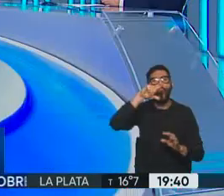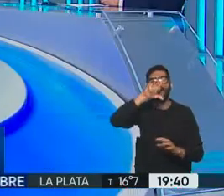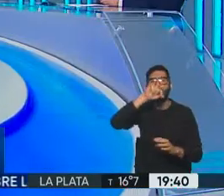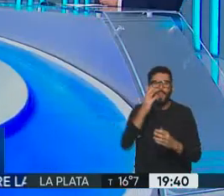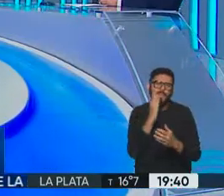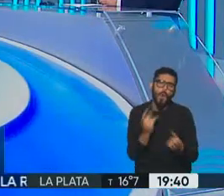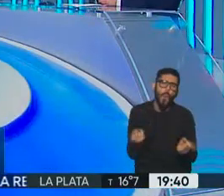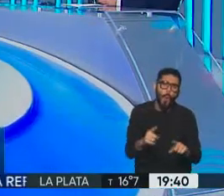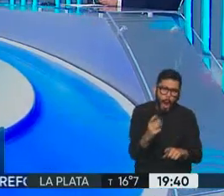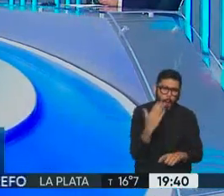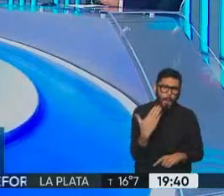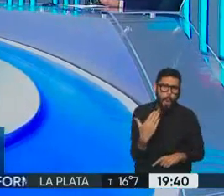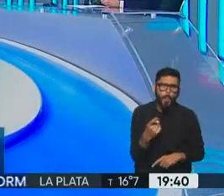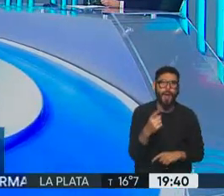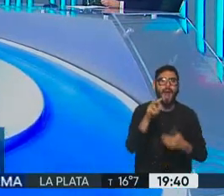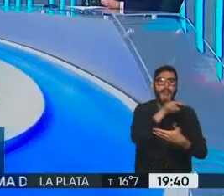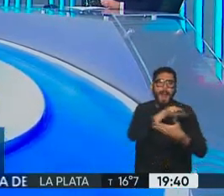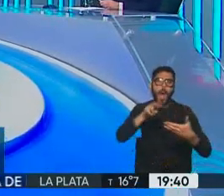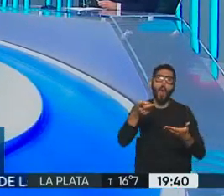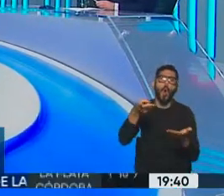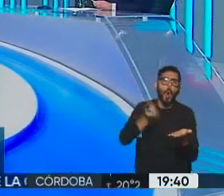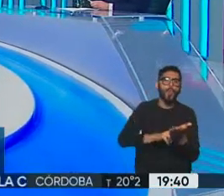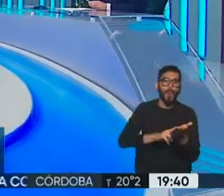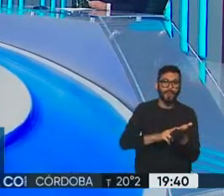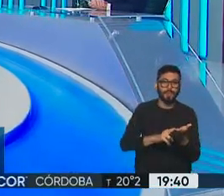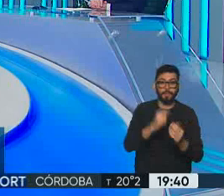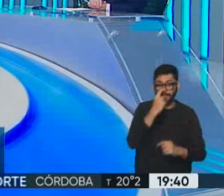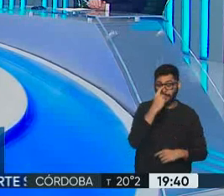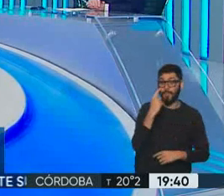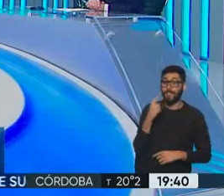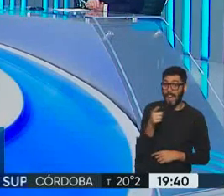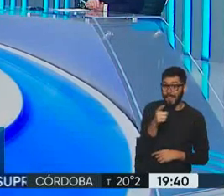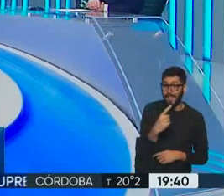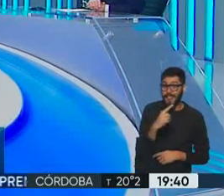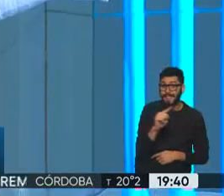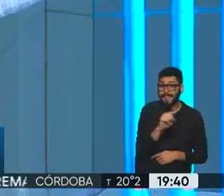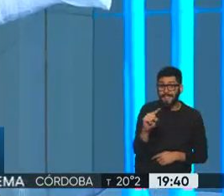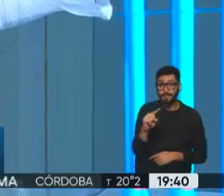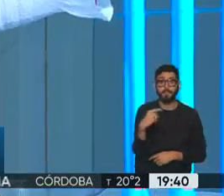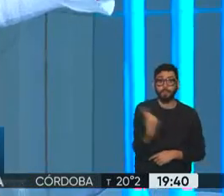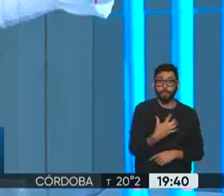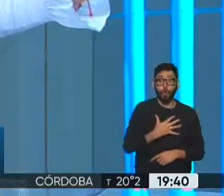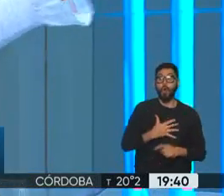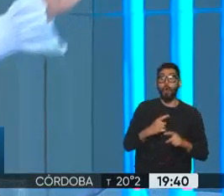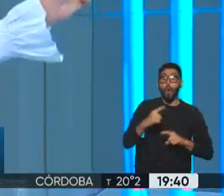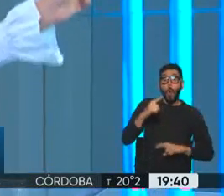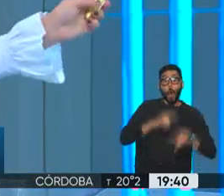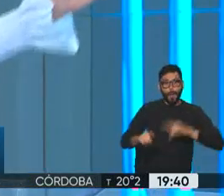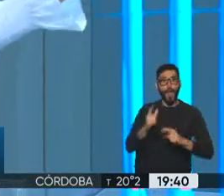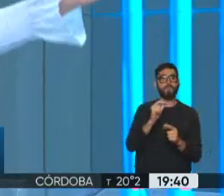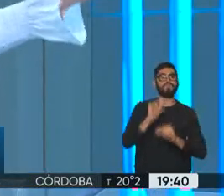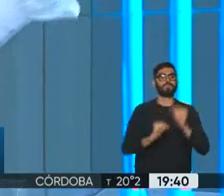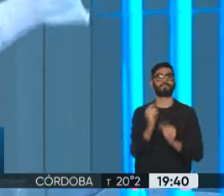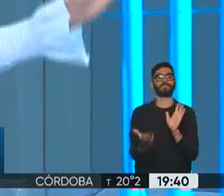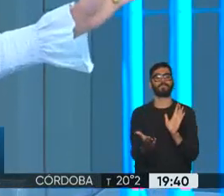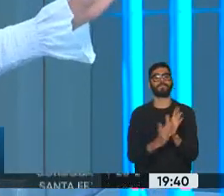tuit. Para volver a releer esos dos conceptos. Vos fíjate que esto que ella dice, nos íbamos a legitimar gobernando porque se podía ser legítimo